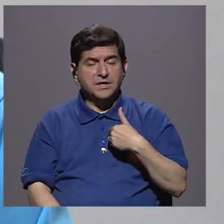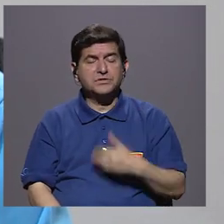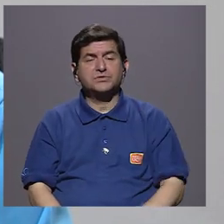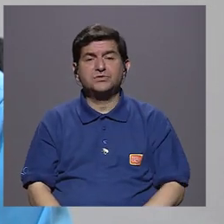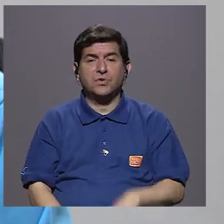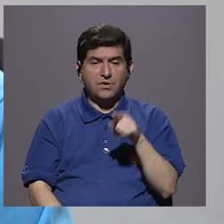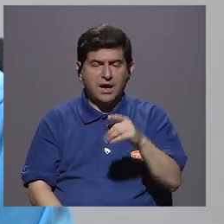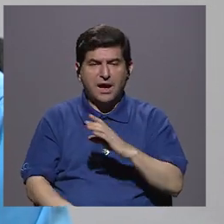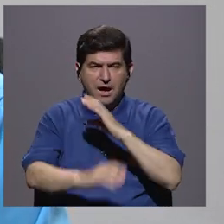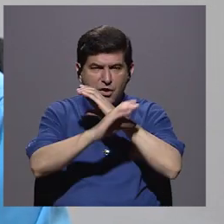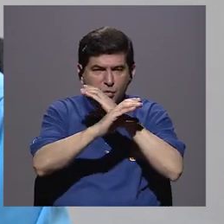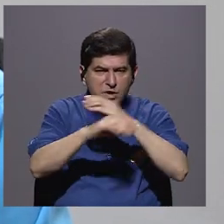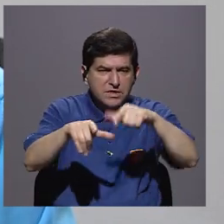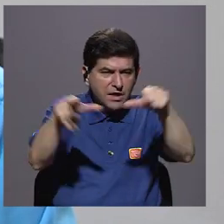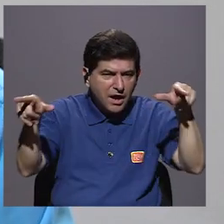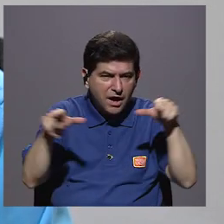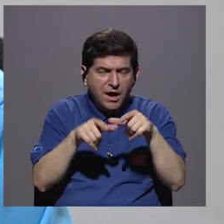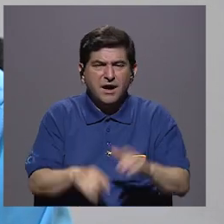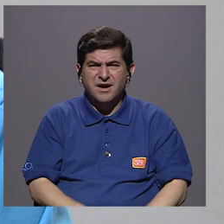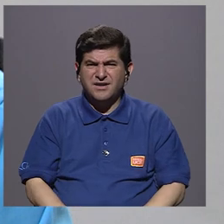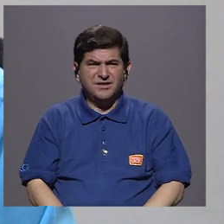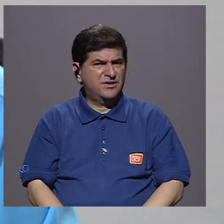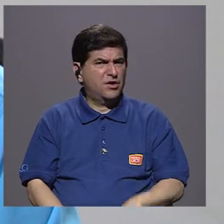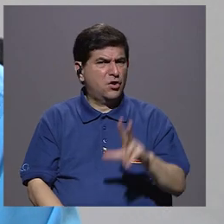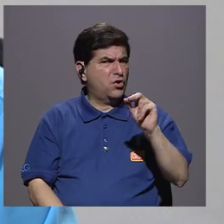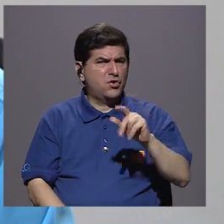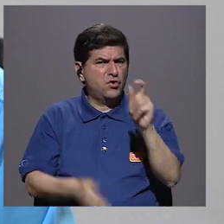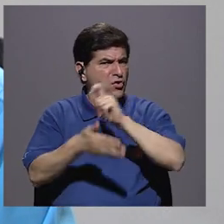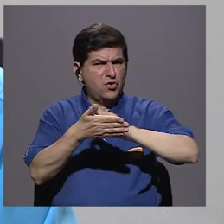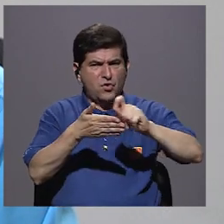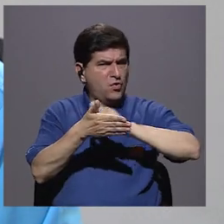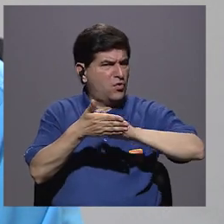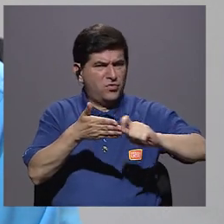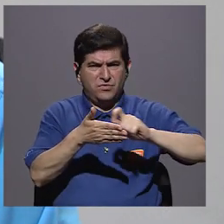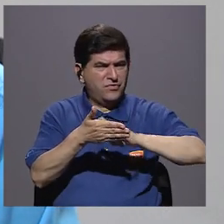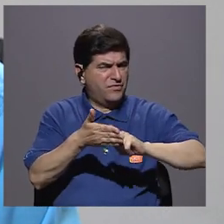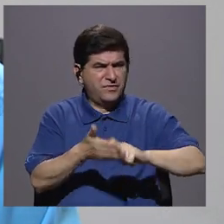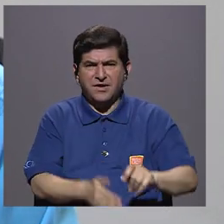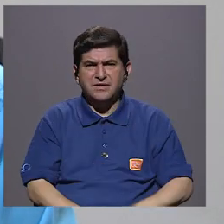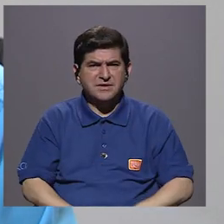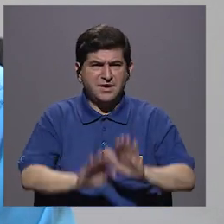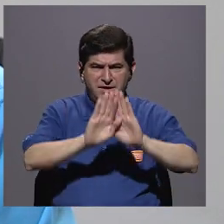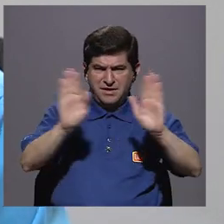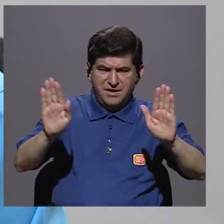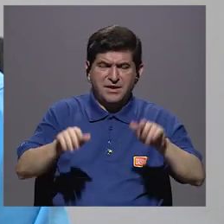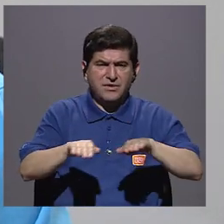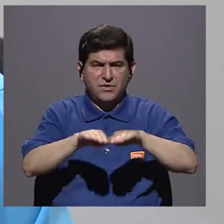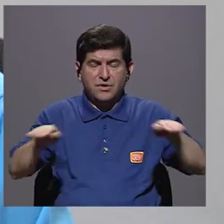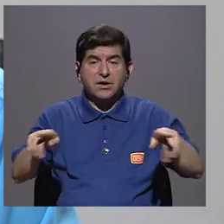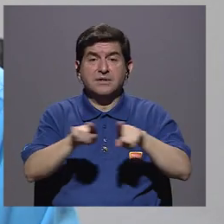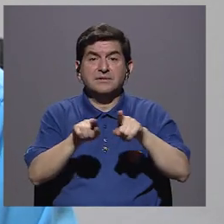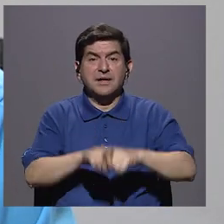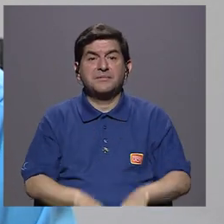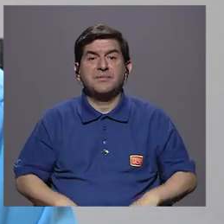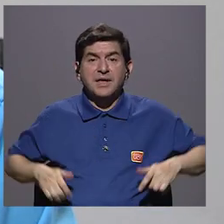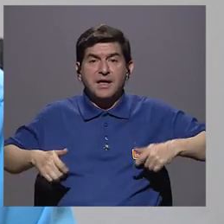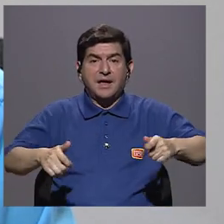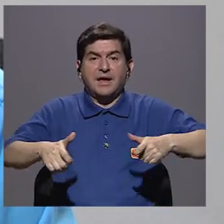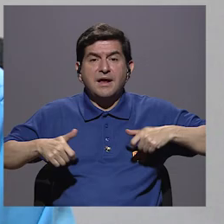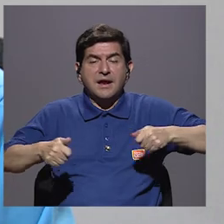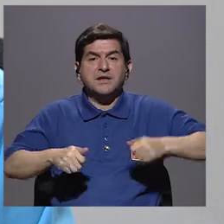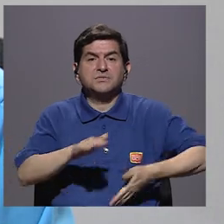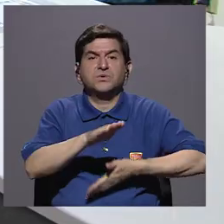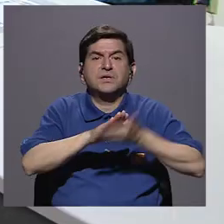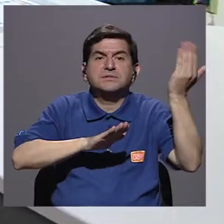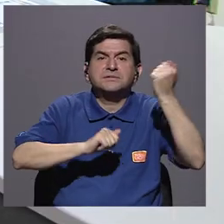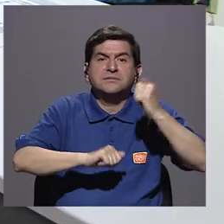cuidar los servicios y las instalaciones, rayarlas, las bancas, se llevan las sillas de ruedas, Gabriela, se